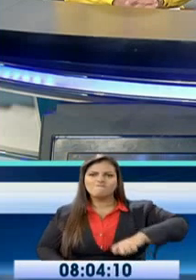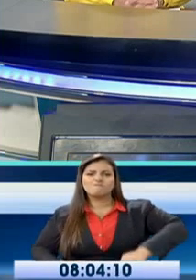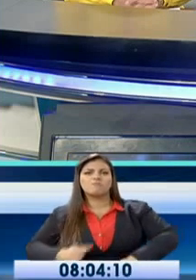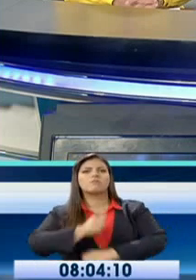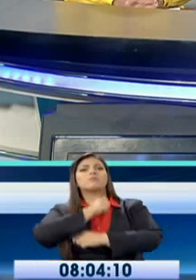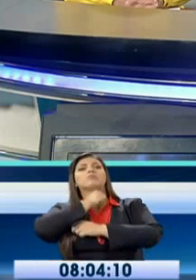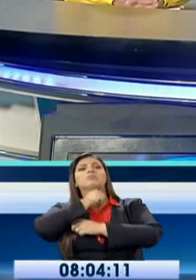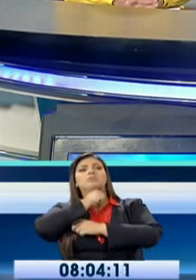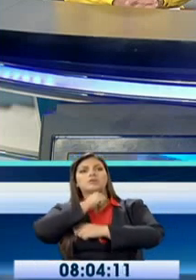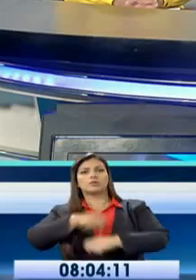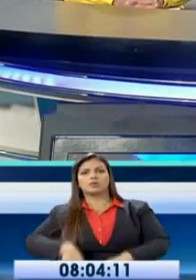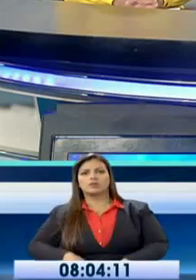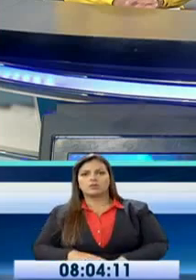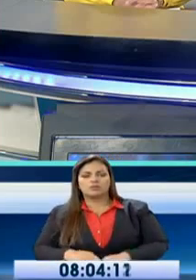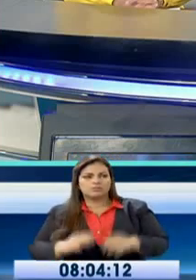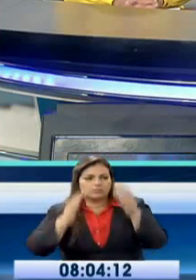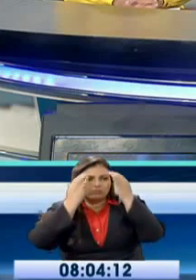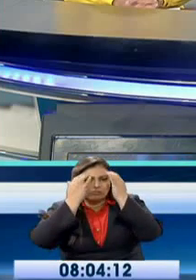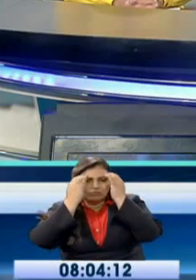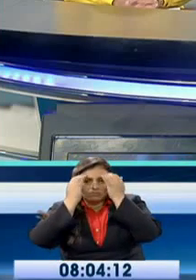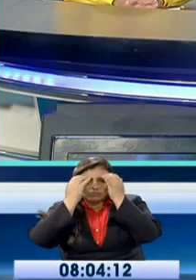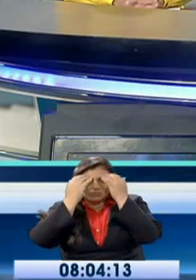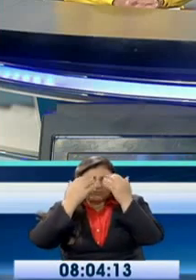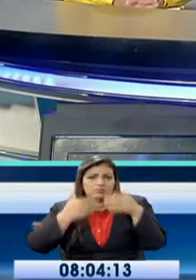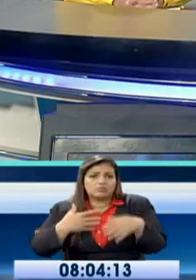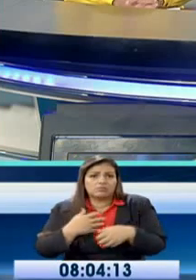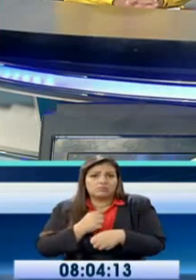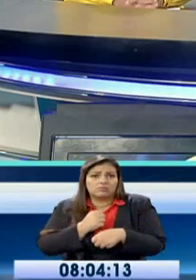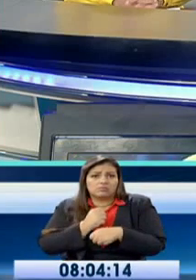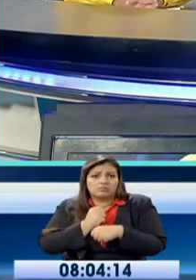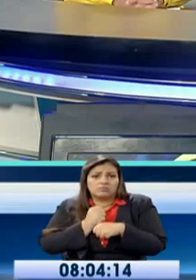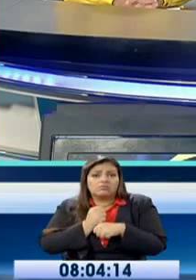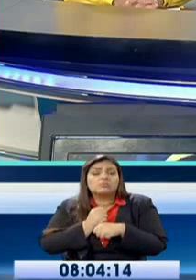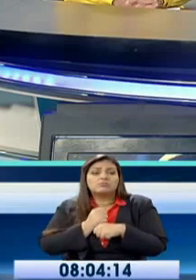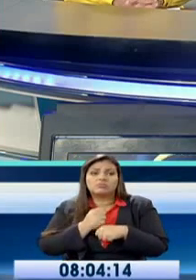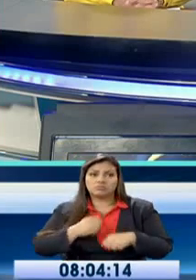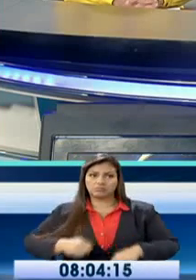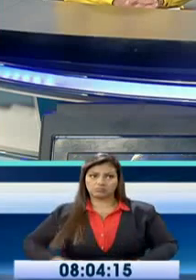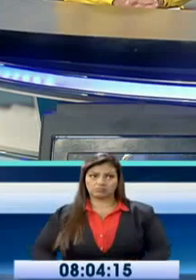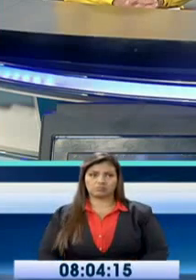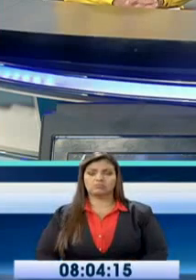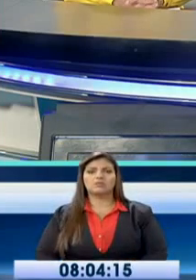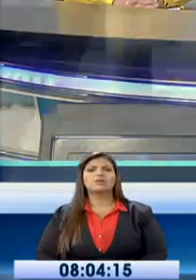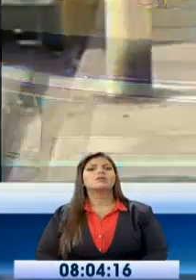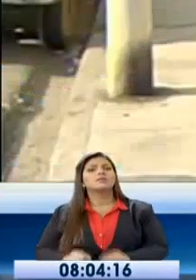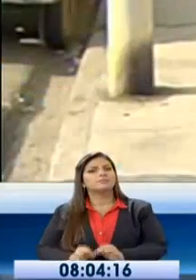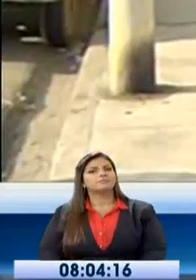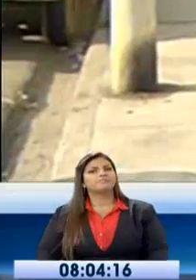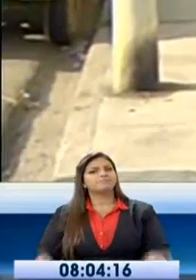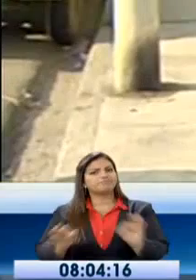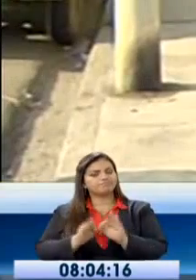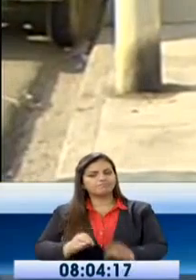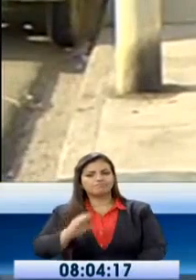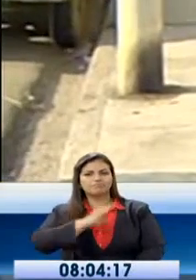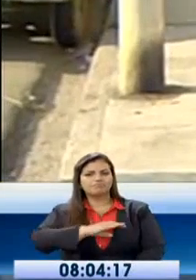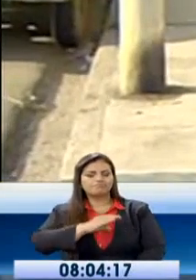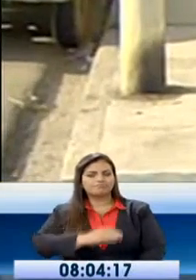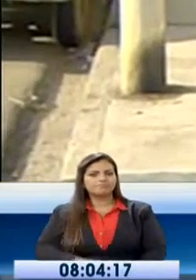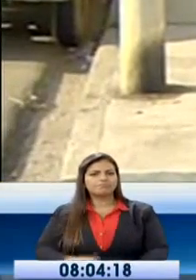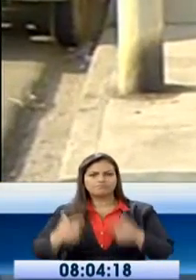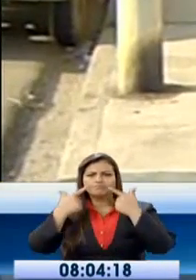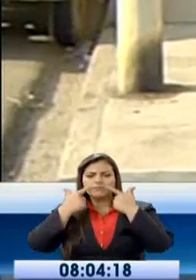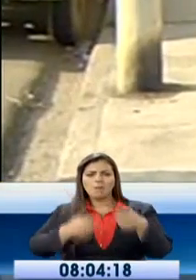poco recelosas, intranquilas en el asunto de ahora reforzar más la seguridad de sus puertas. Ellos